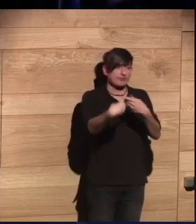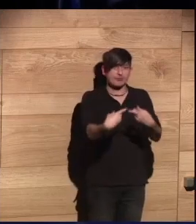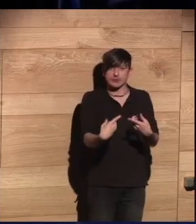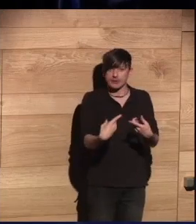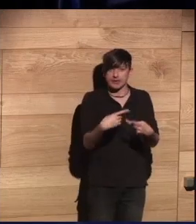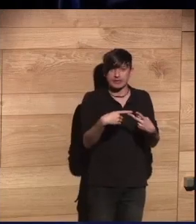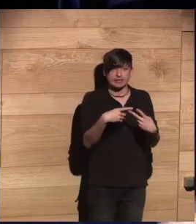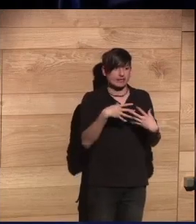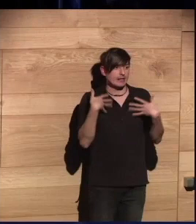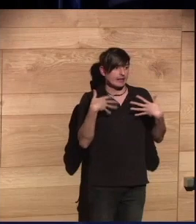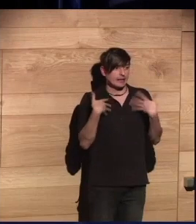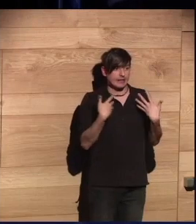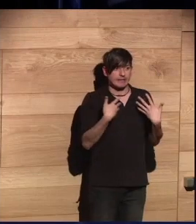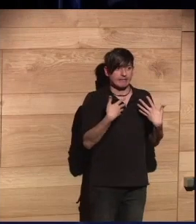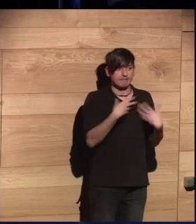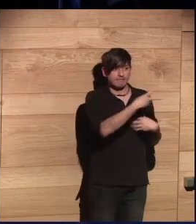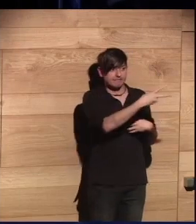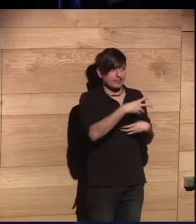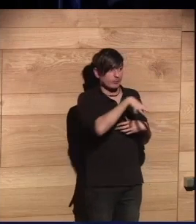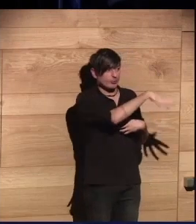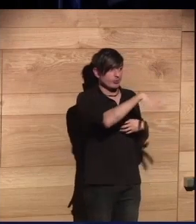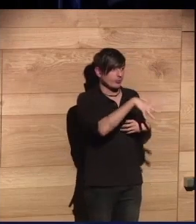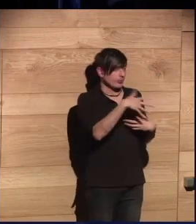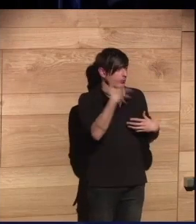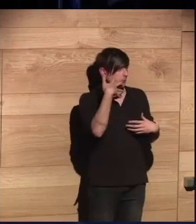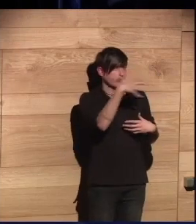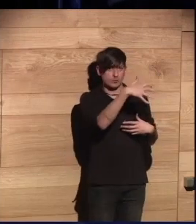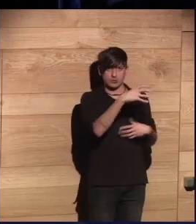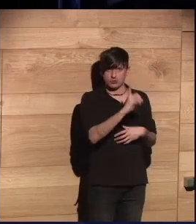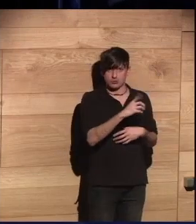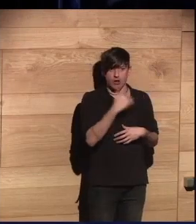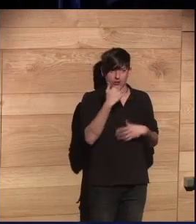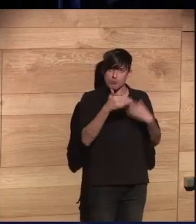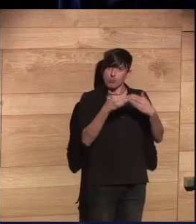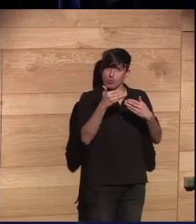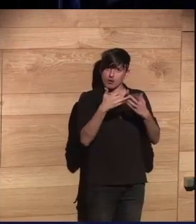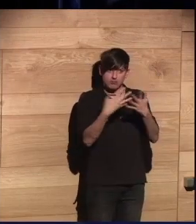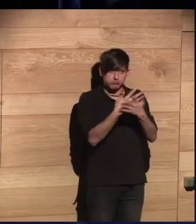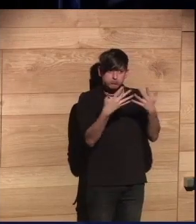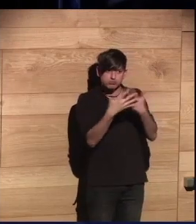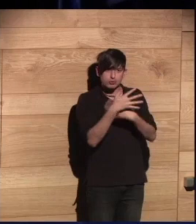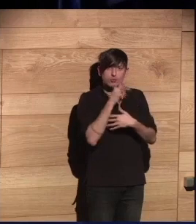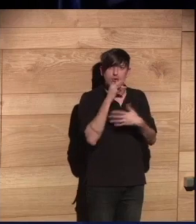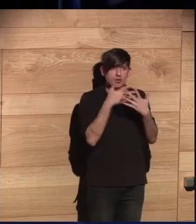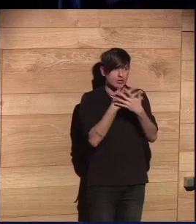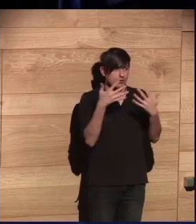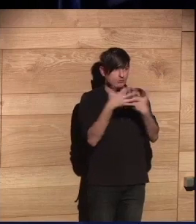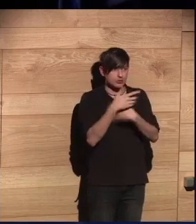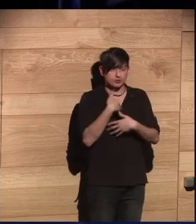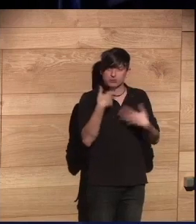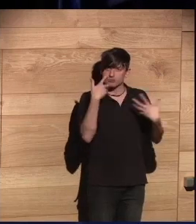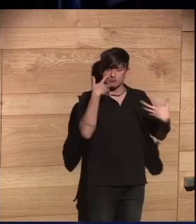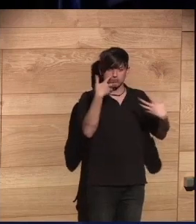folclorista, simpática, que viene de un lugar exótico, ¿no? Sino que es algo todavía muy moderno, esa combinación. Y siempre me ha llamado muchísimo